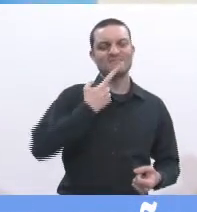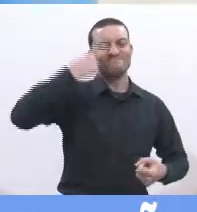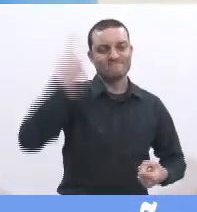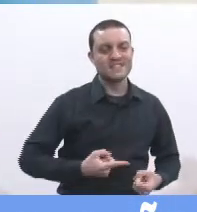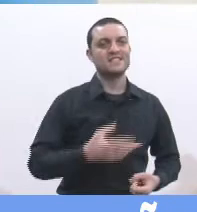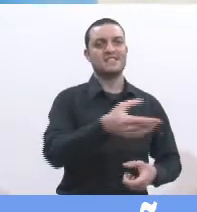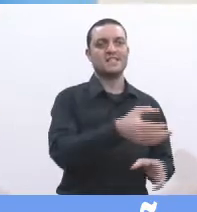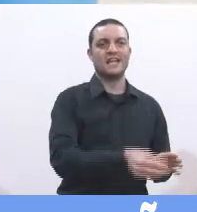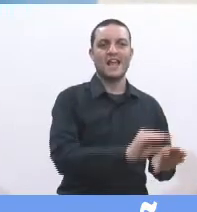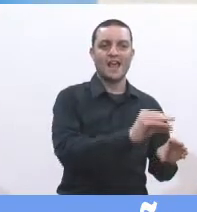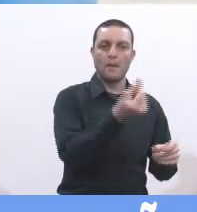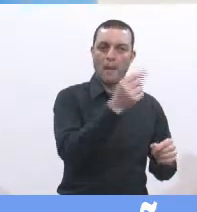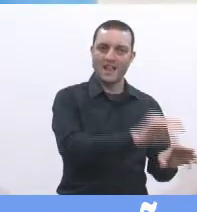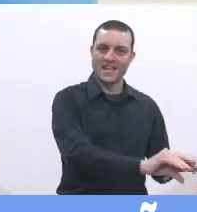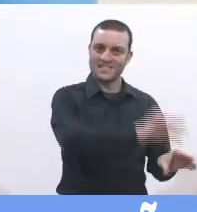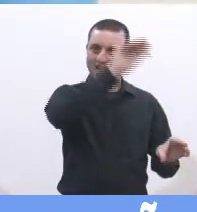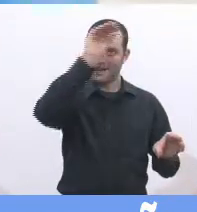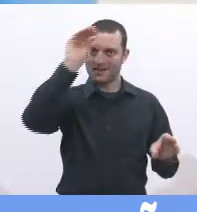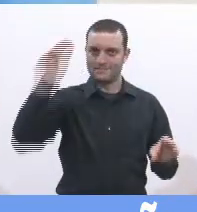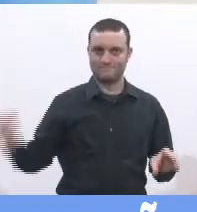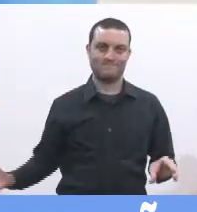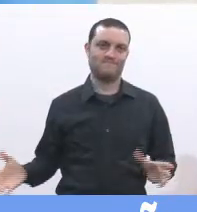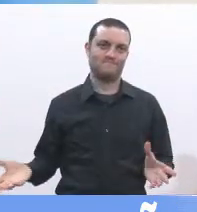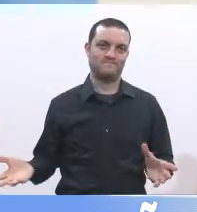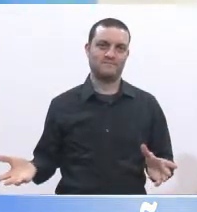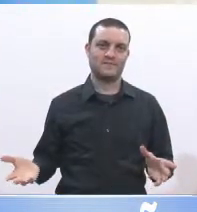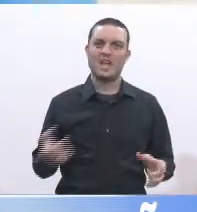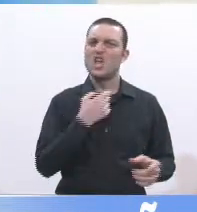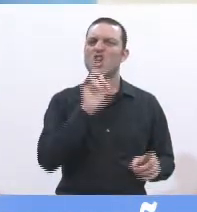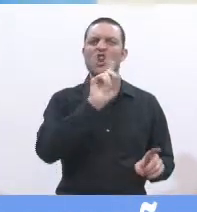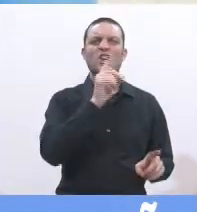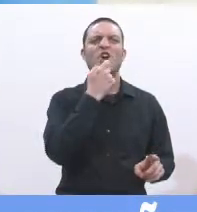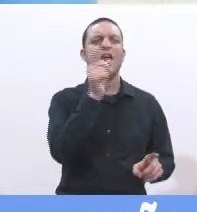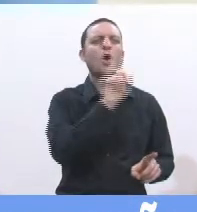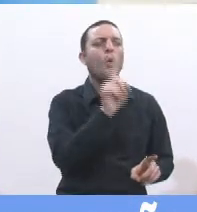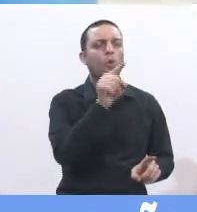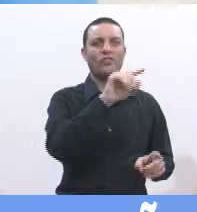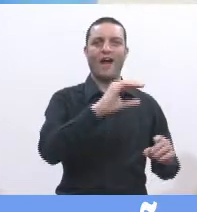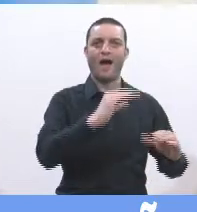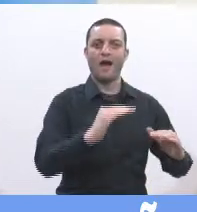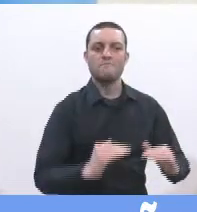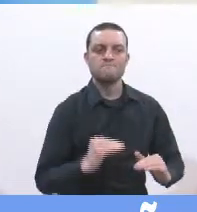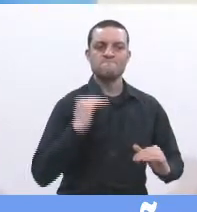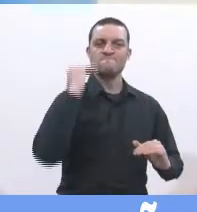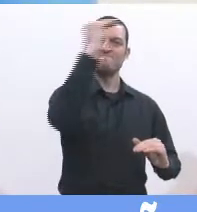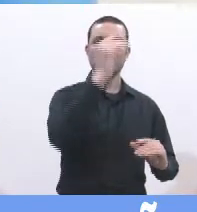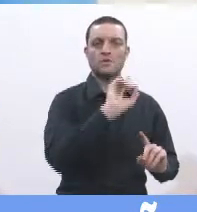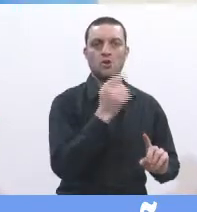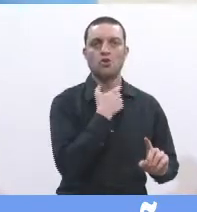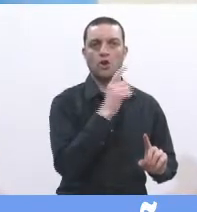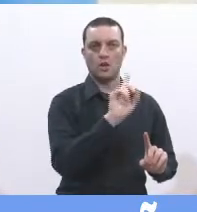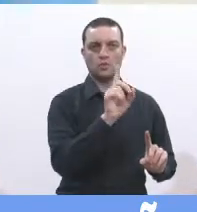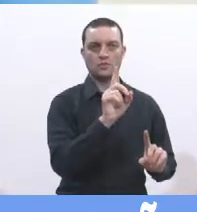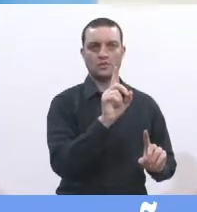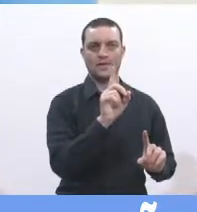cómo un gobierno nacional que dice ser el gobierno para todas las argentinas, que vino a reconstruir un federalismo, que vino a hermanarnos